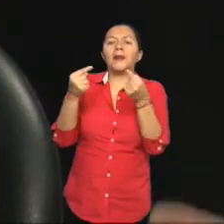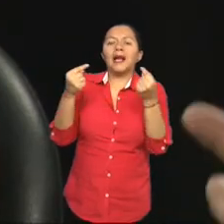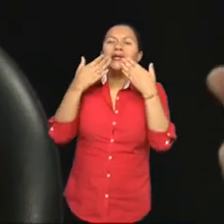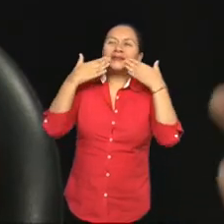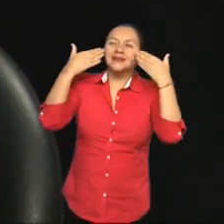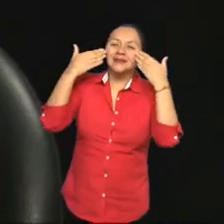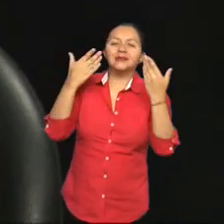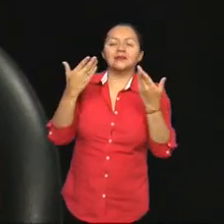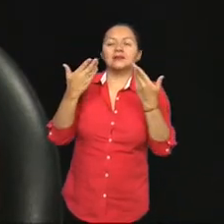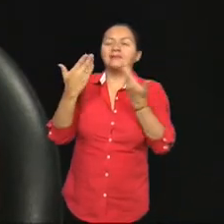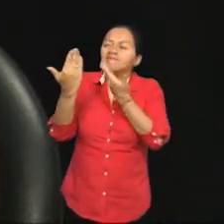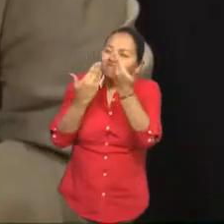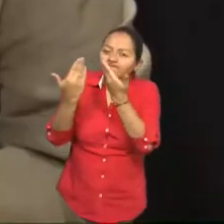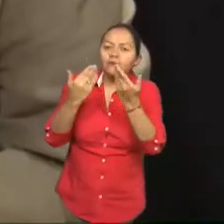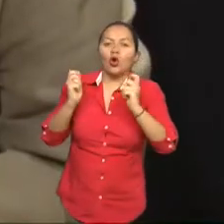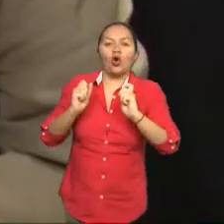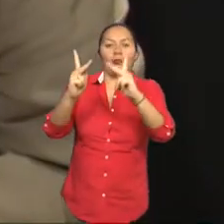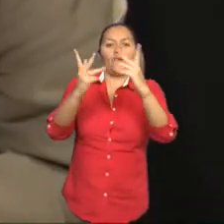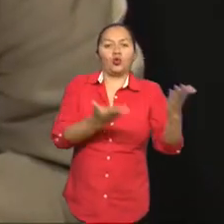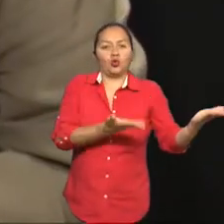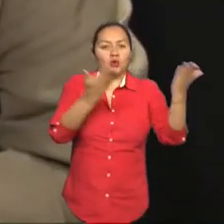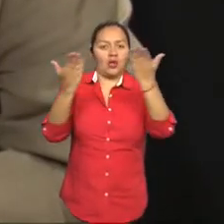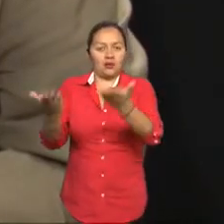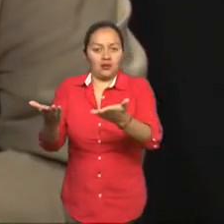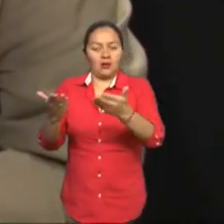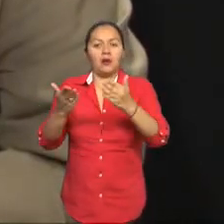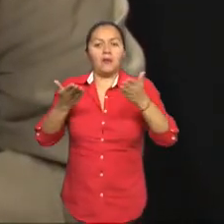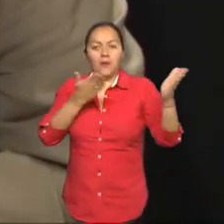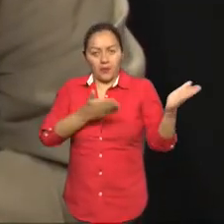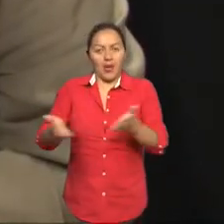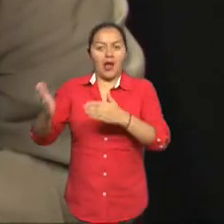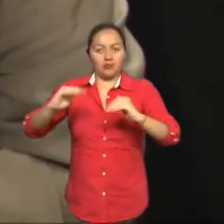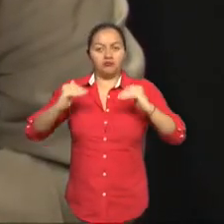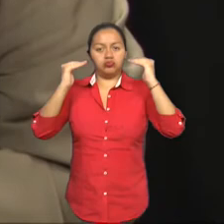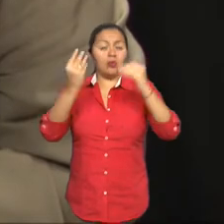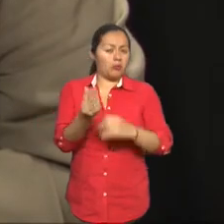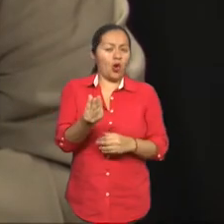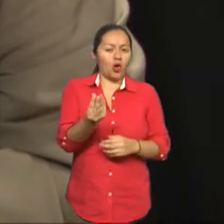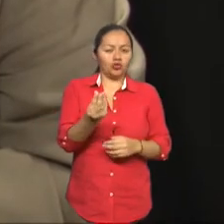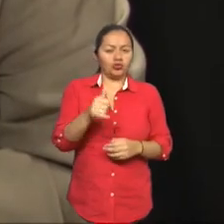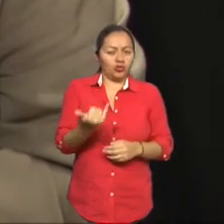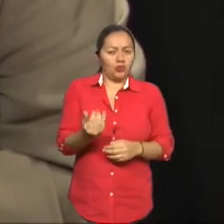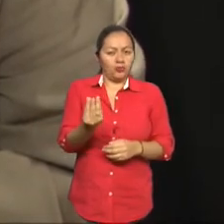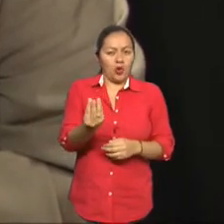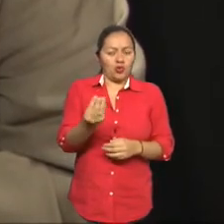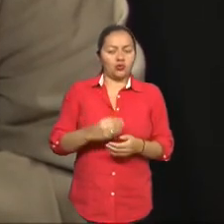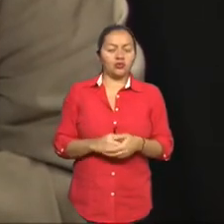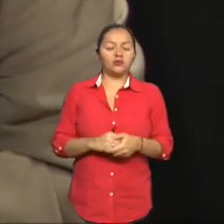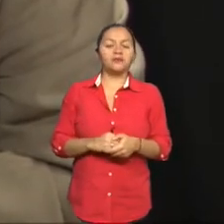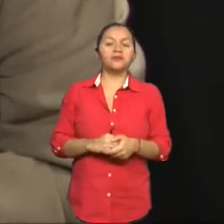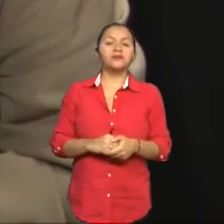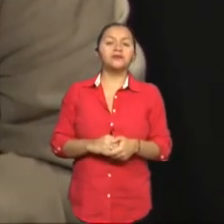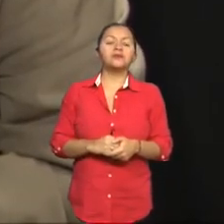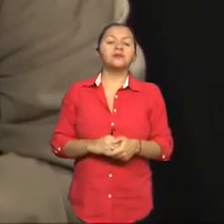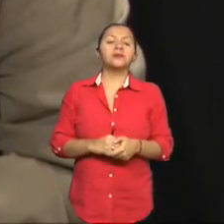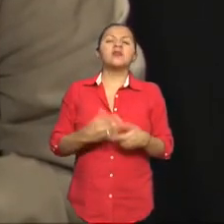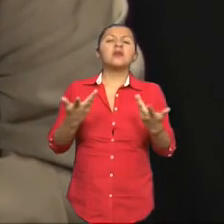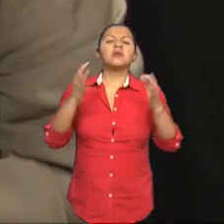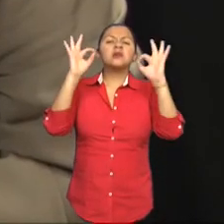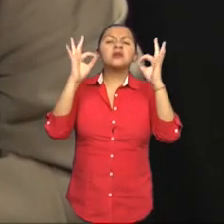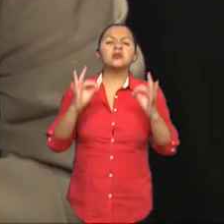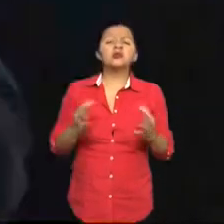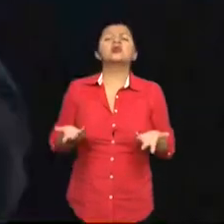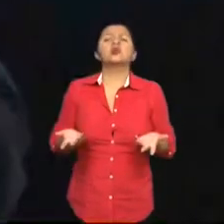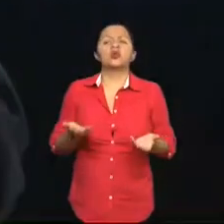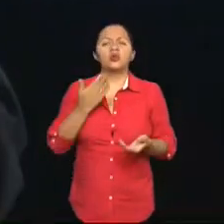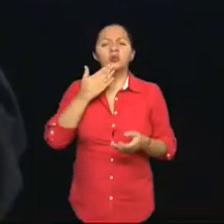porque se le dé esta oportunidad a los chicos para que entren al plan de alto rendimiento, que son pocos los que están ahorita, hoy en día. Significando eso, ¿con qué presupuesto se